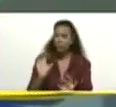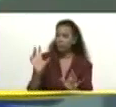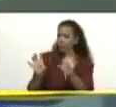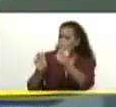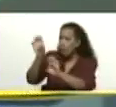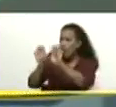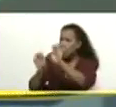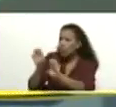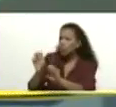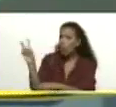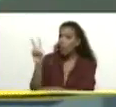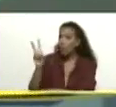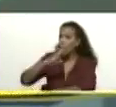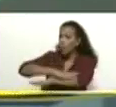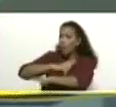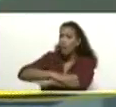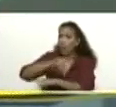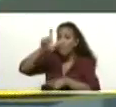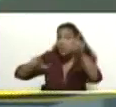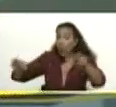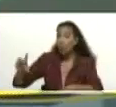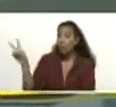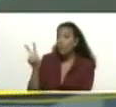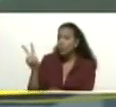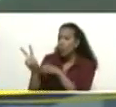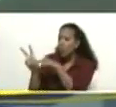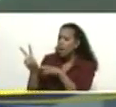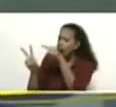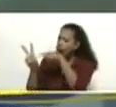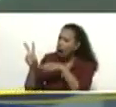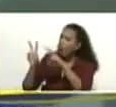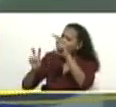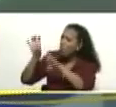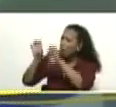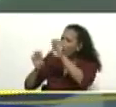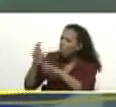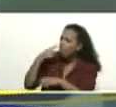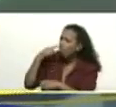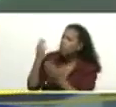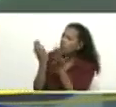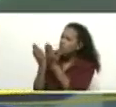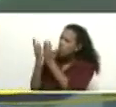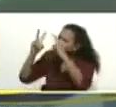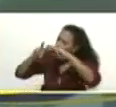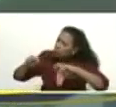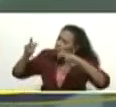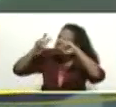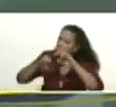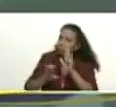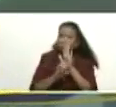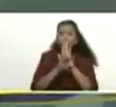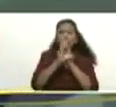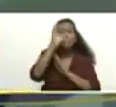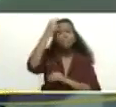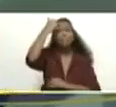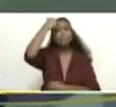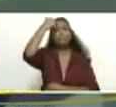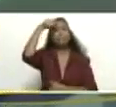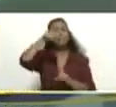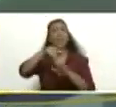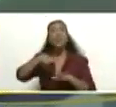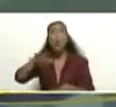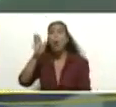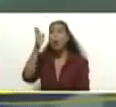nuestro estudio, de nuestro trabajo y debe ser objeto de un crecimiento. ¿Hacia